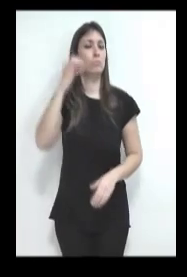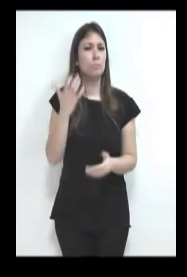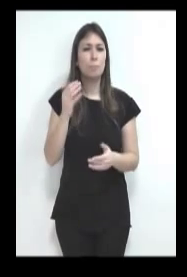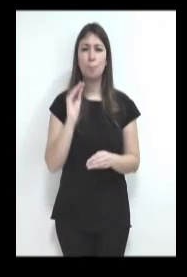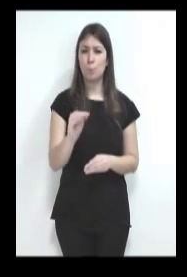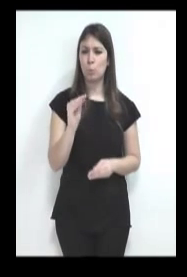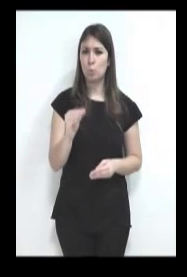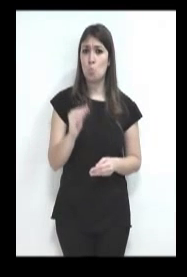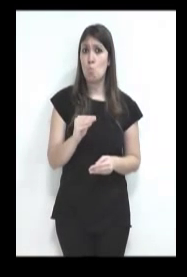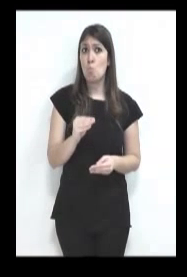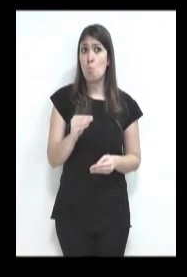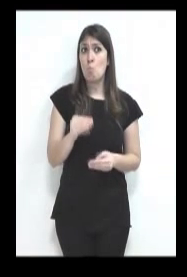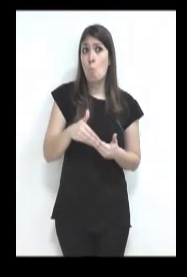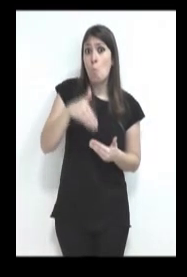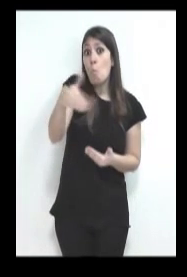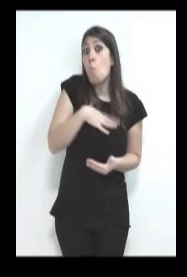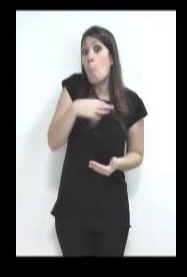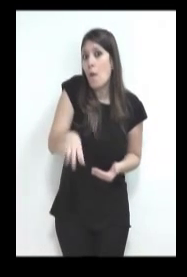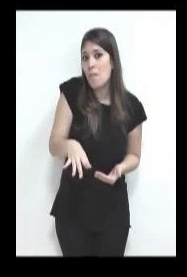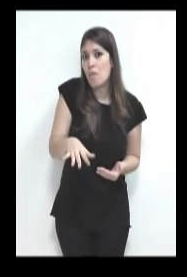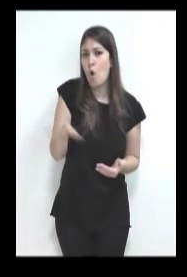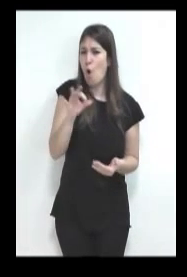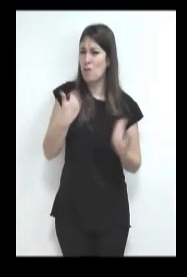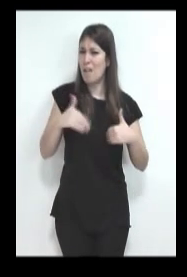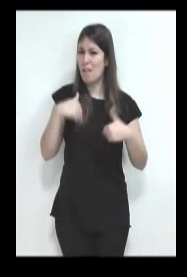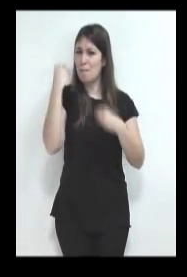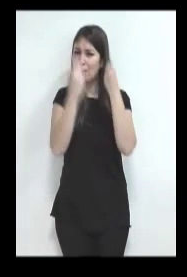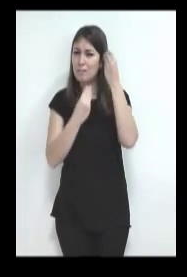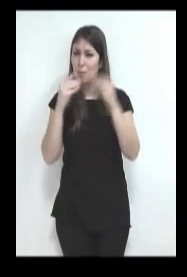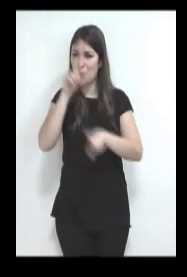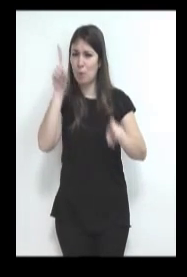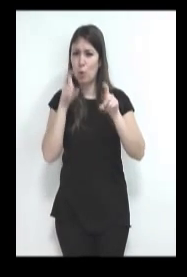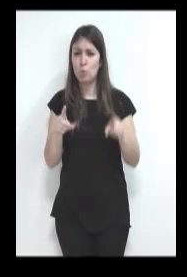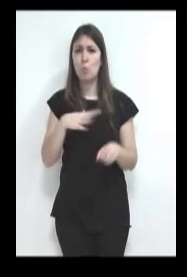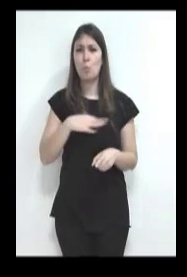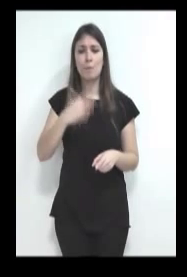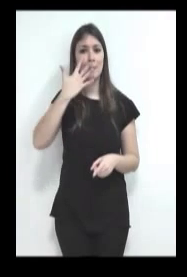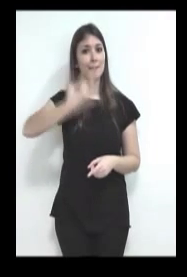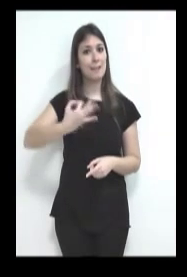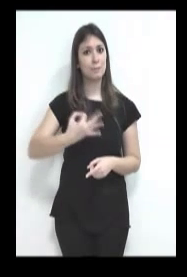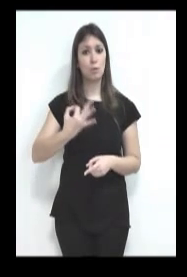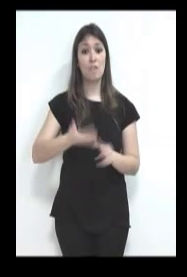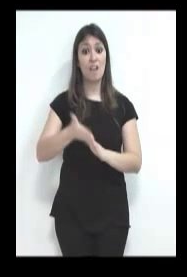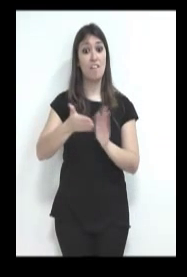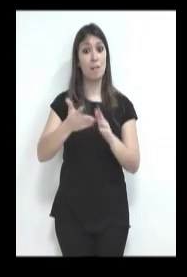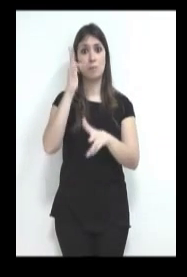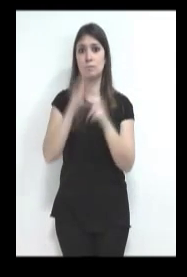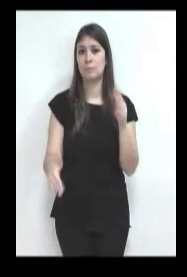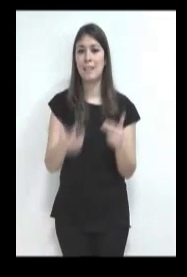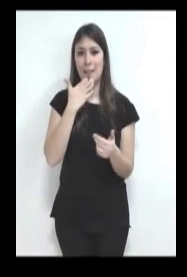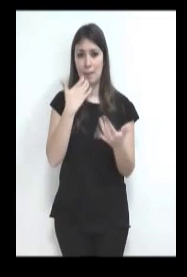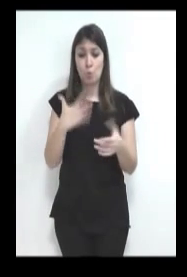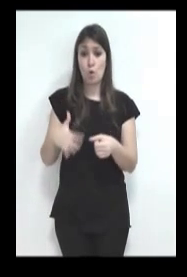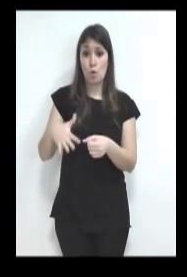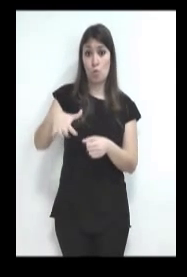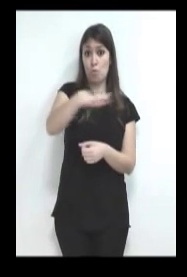puede ocurrir, va a ocurrir, se está planteando como escenario de riesgo para que no ocurra, que haya zonas